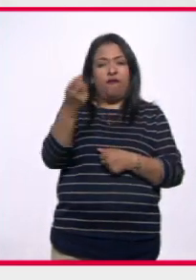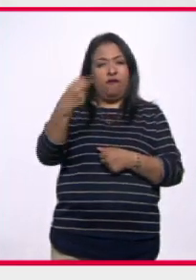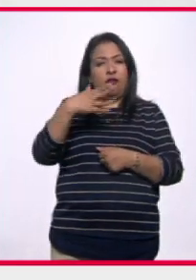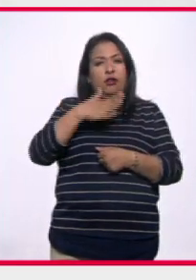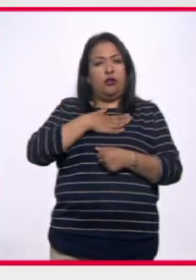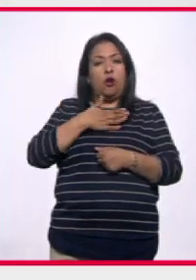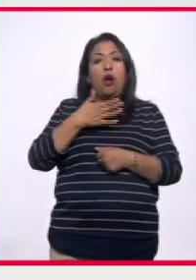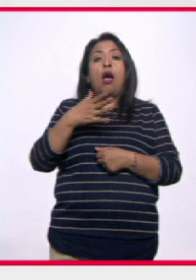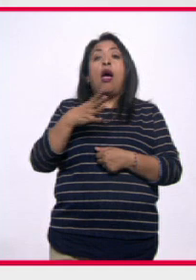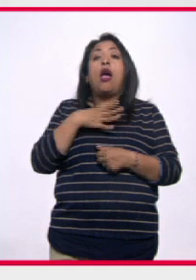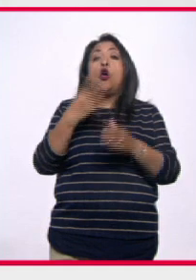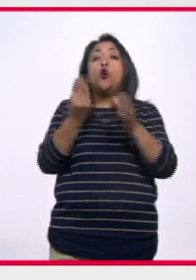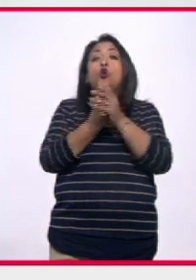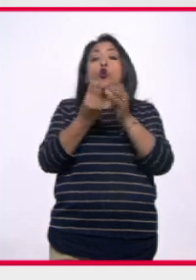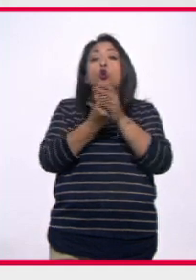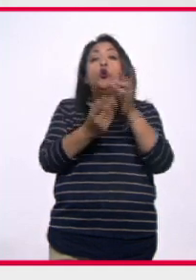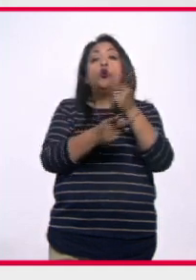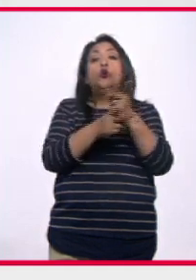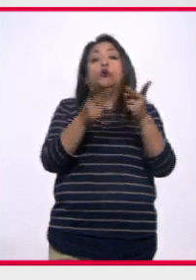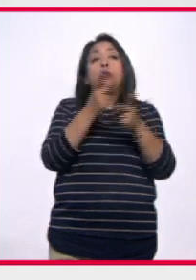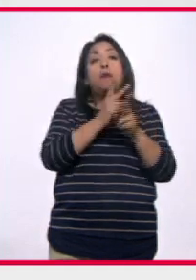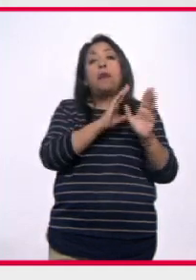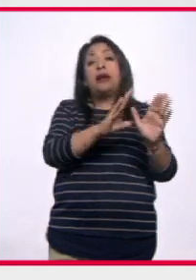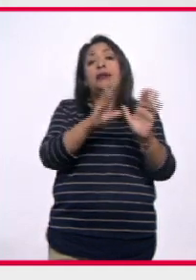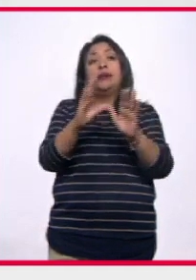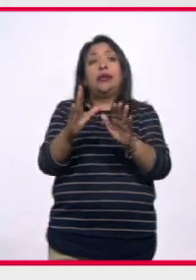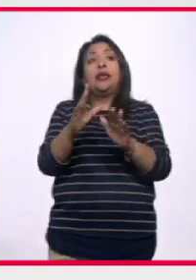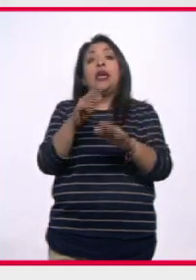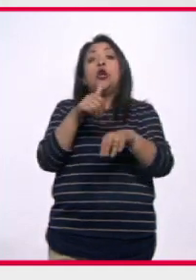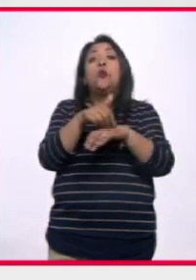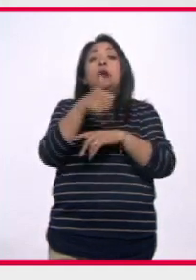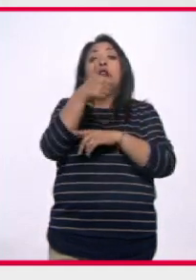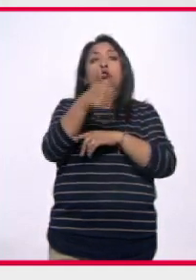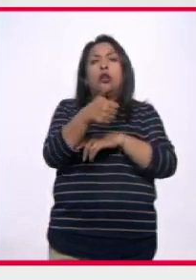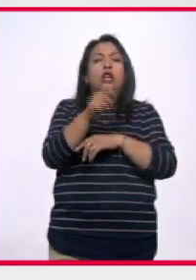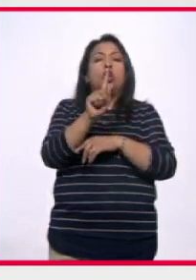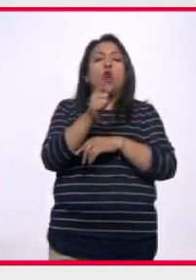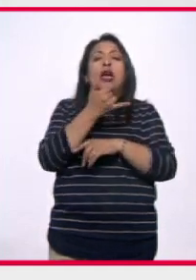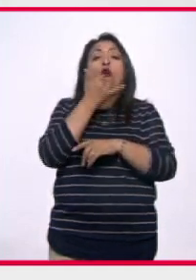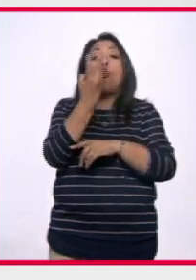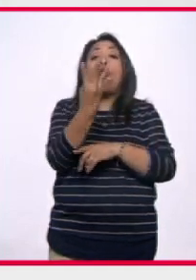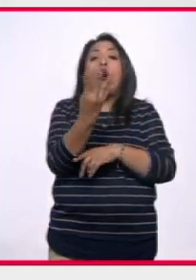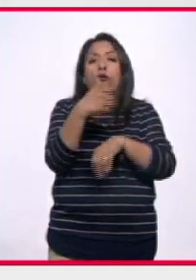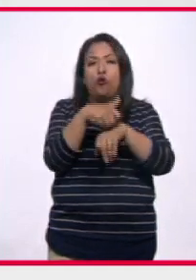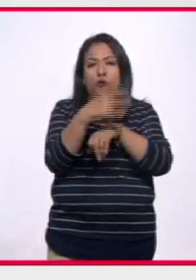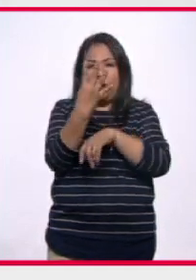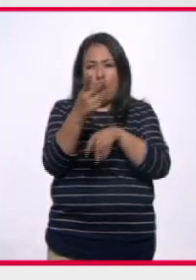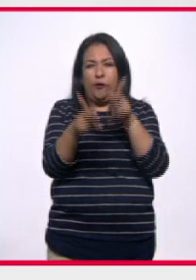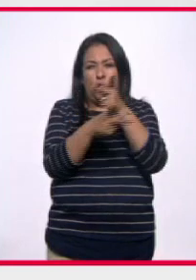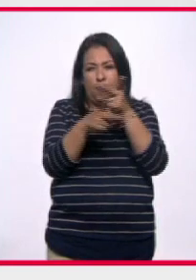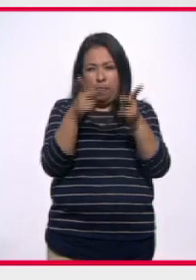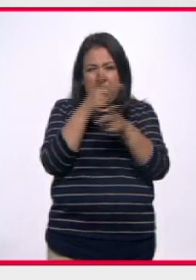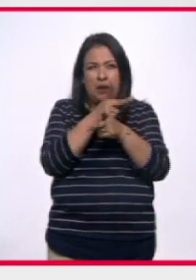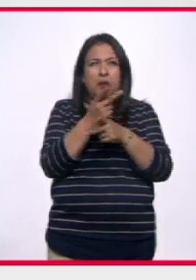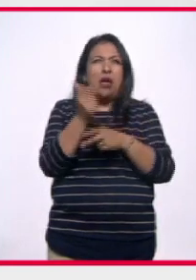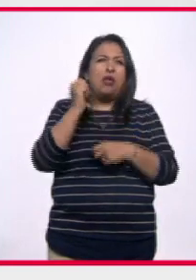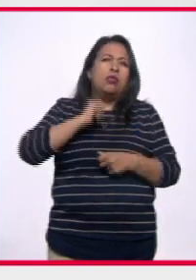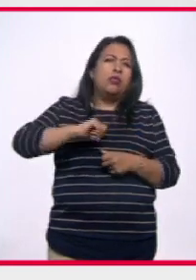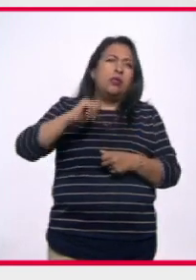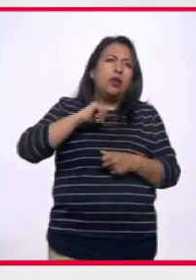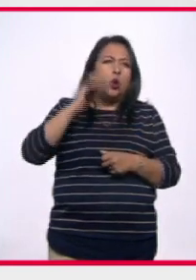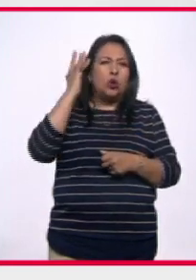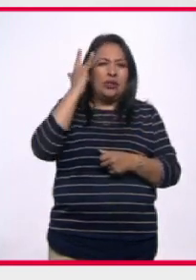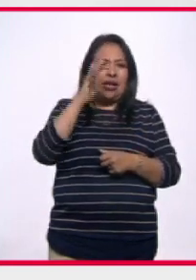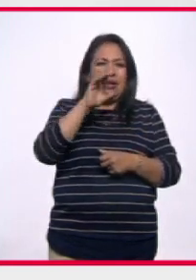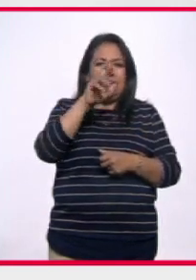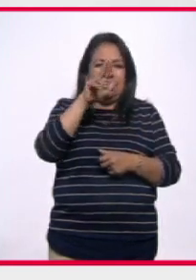de que me ofrecieran cursos en la prepa 6 ven a la prueba 4 que era el antiguo san